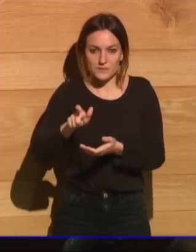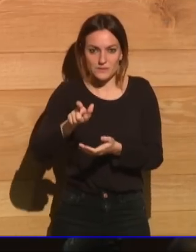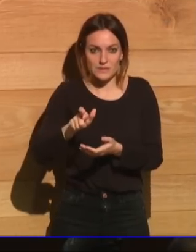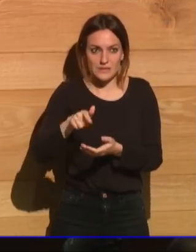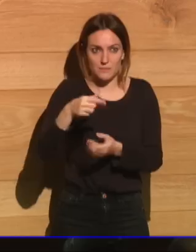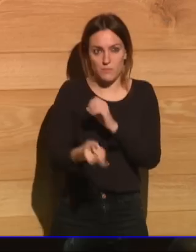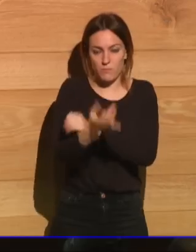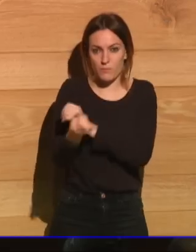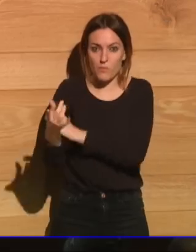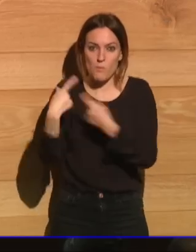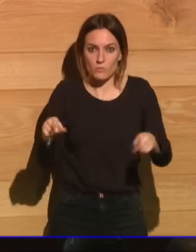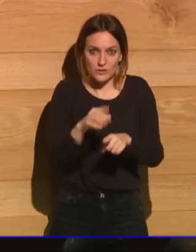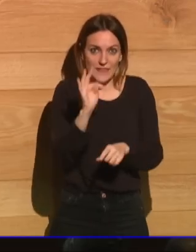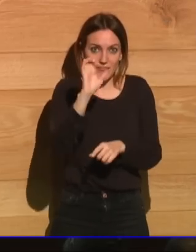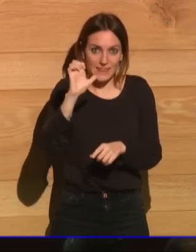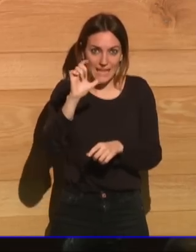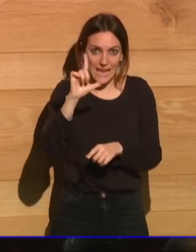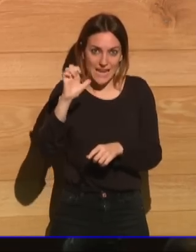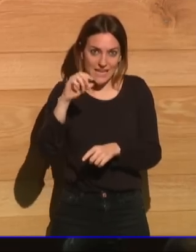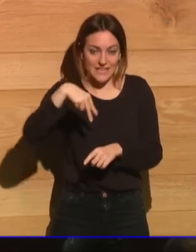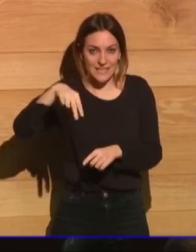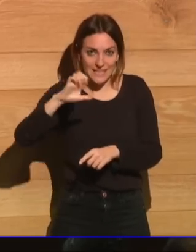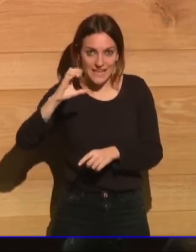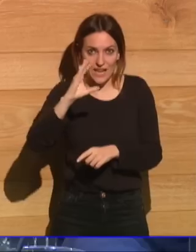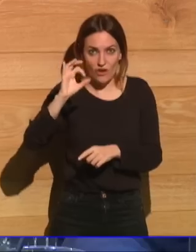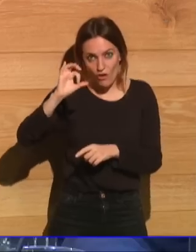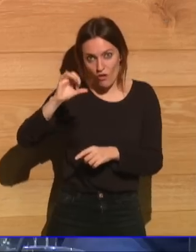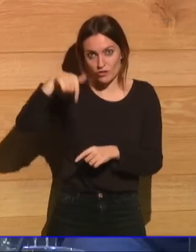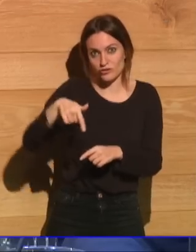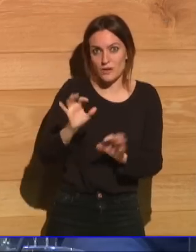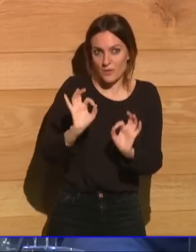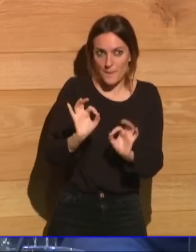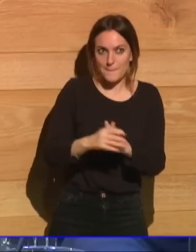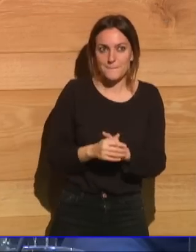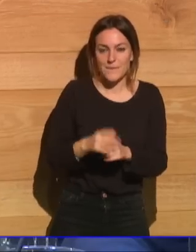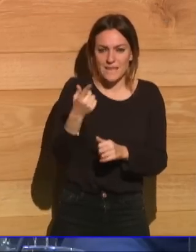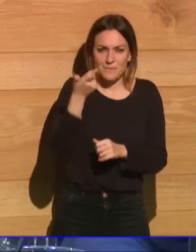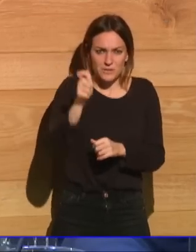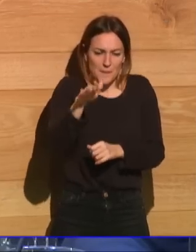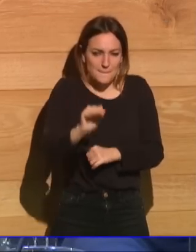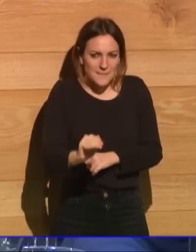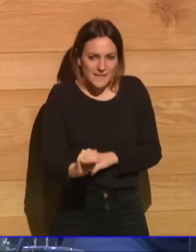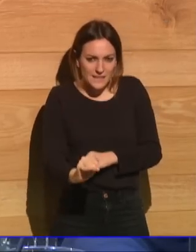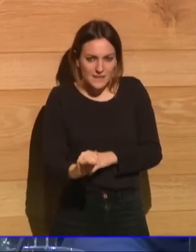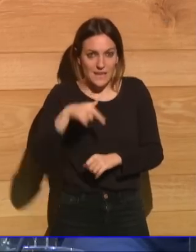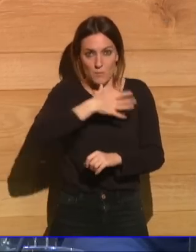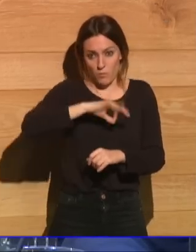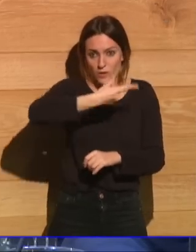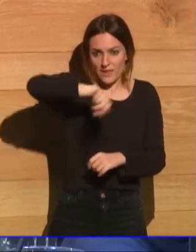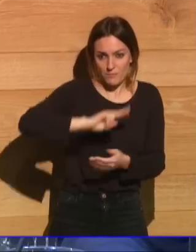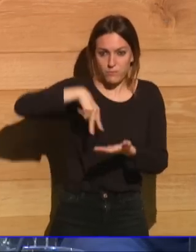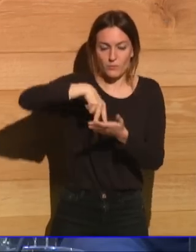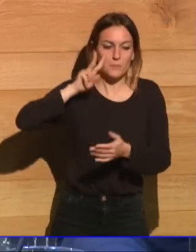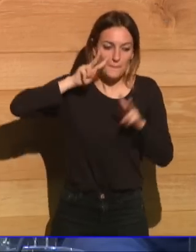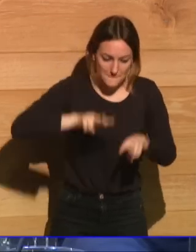de los teleñecos la película. Así Bueno, es. poneos de pie y Y el mirad hacia fantasma abajo, del porque paraíso. era muy chiquitito, muy No, chiquitito. vale, pues, Bueno, ya efectivamente. subimos a un taburete. cualquiera